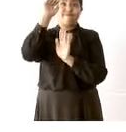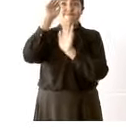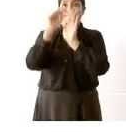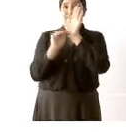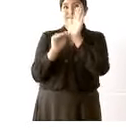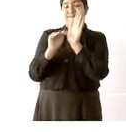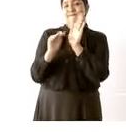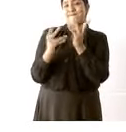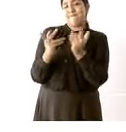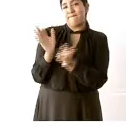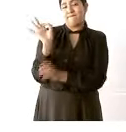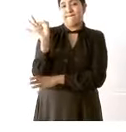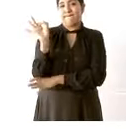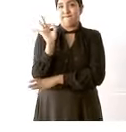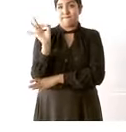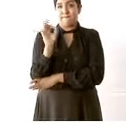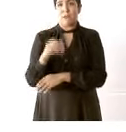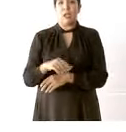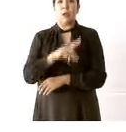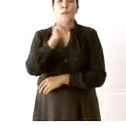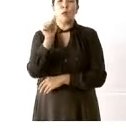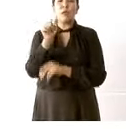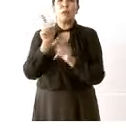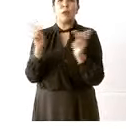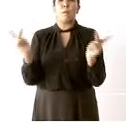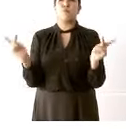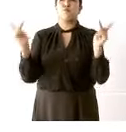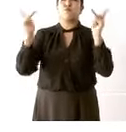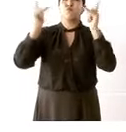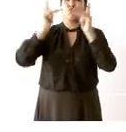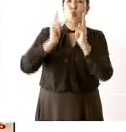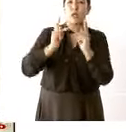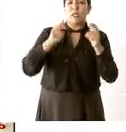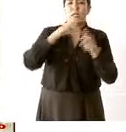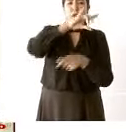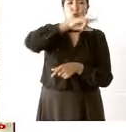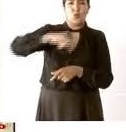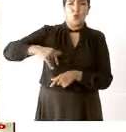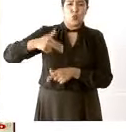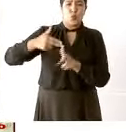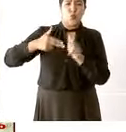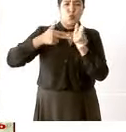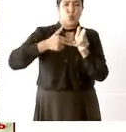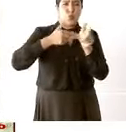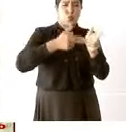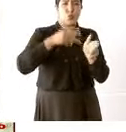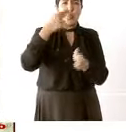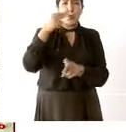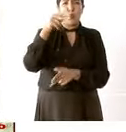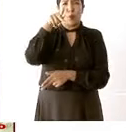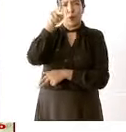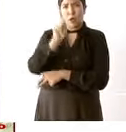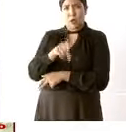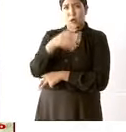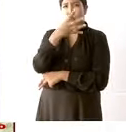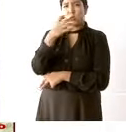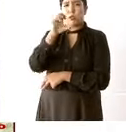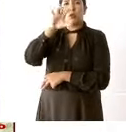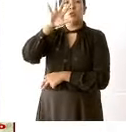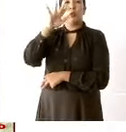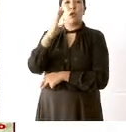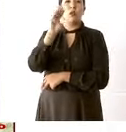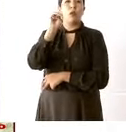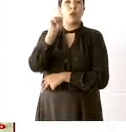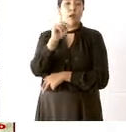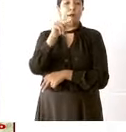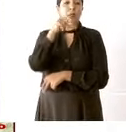ferroviarias y puentes de la línea K de Ixtepec a Ciudad Hidalgo, que son 459 kilómetros, esto lo vamos a hacer